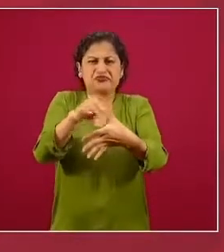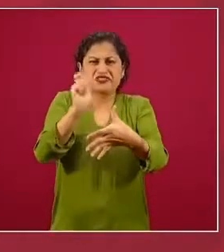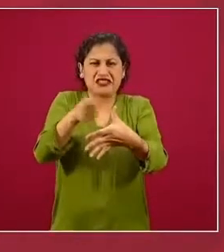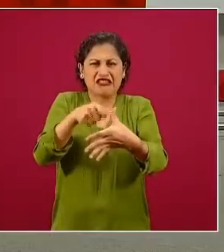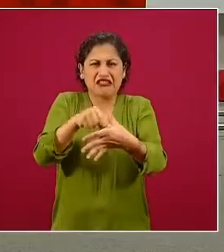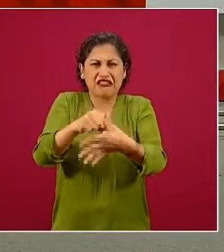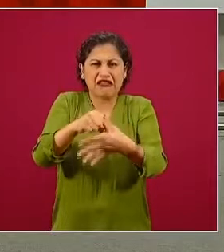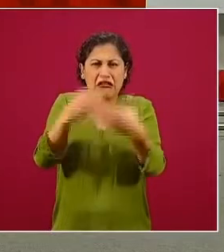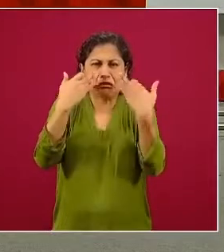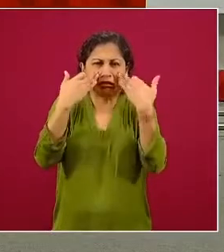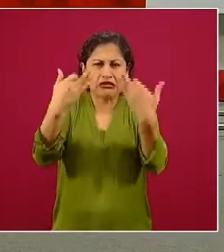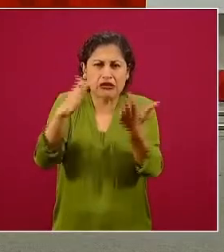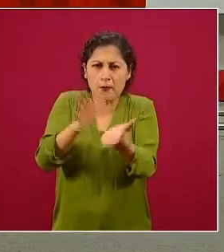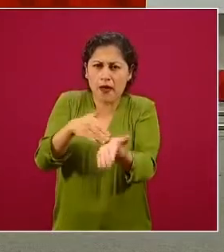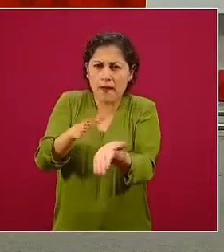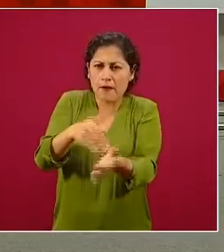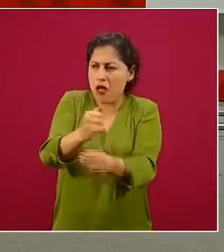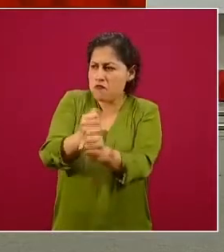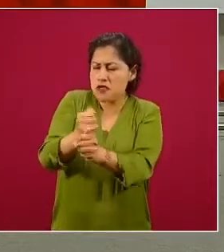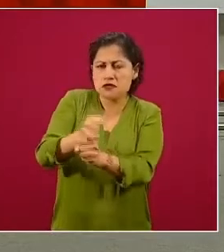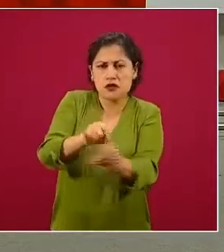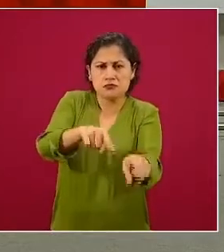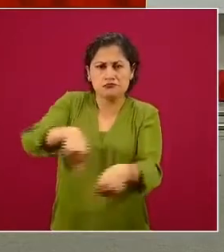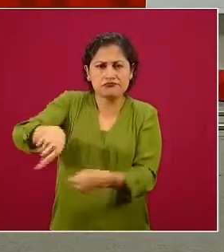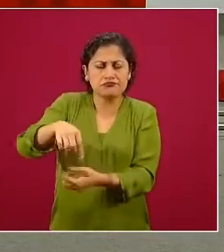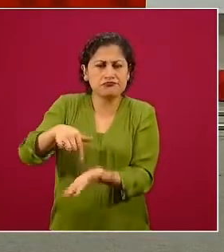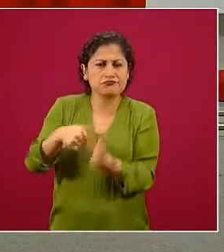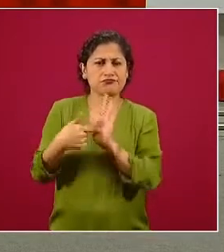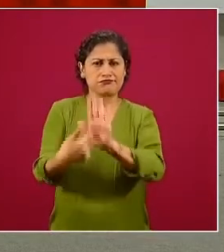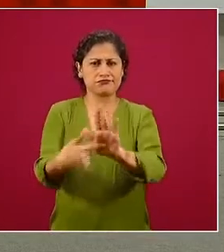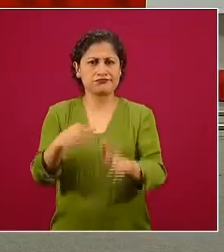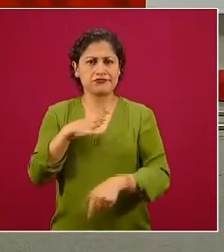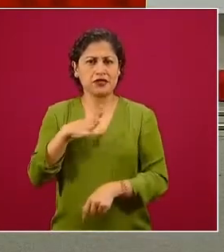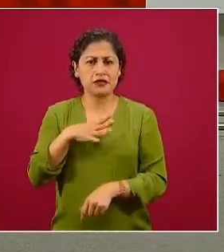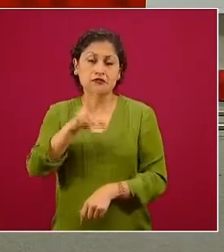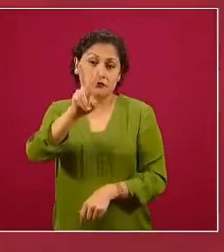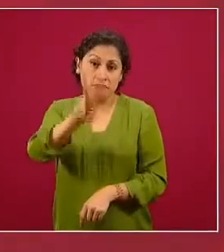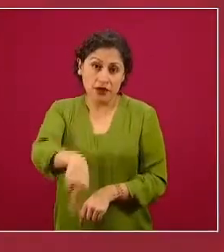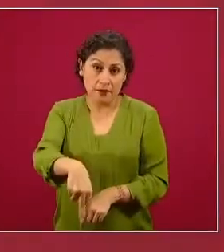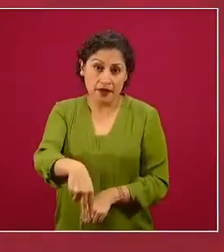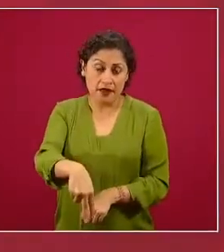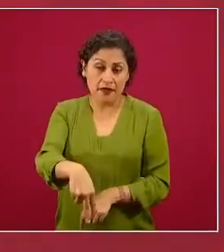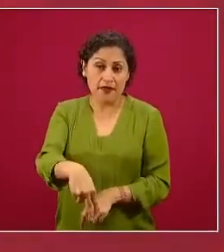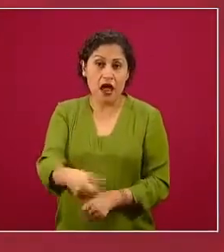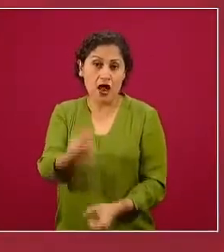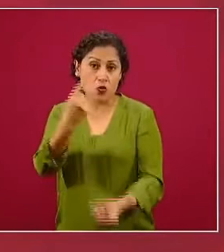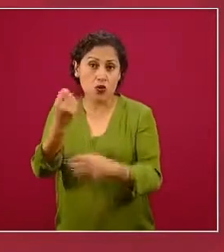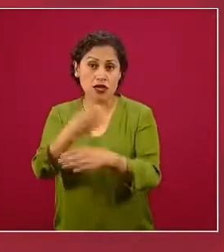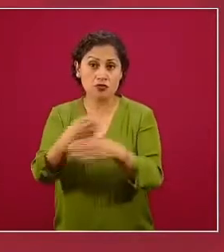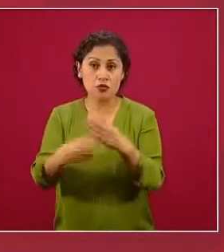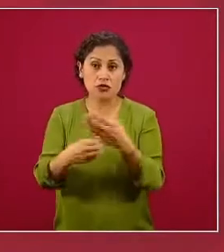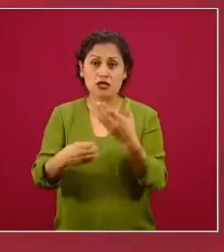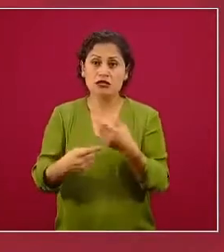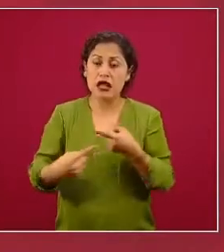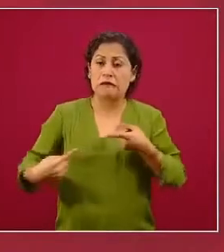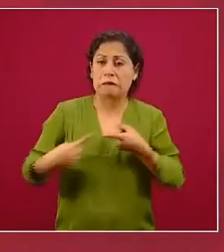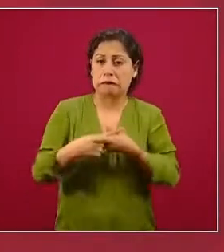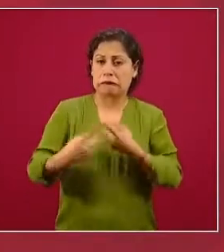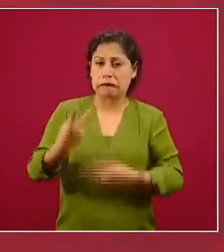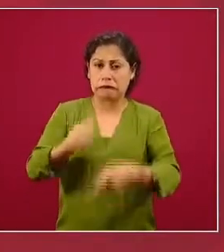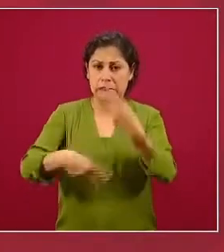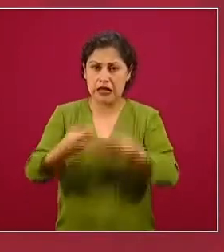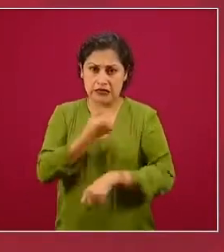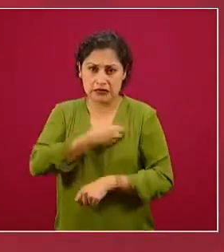evidencia es consistente. Hay productos que son nocivos para la salud. El tabaco, por ejemplo, los productos del tabaco. Y aquí